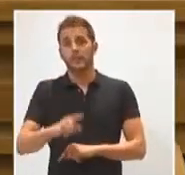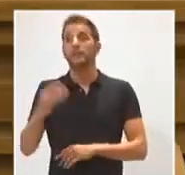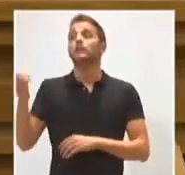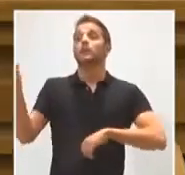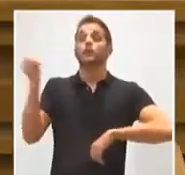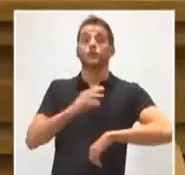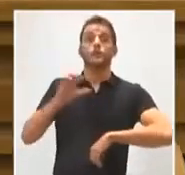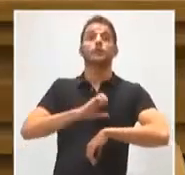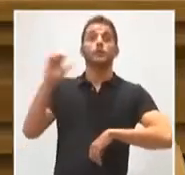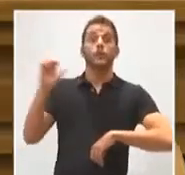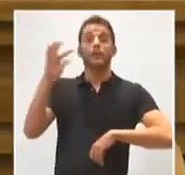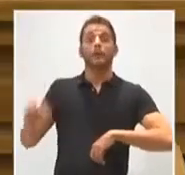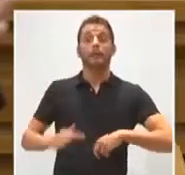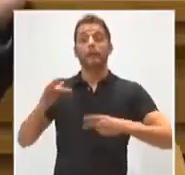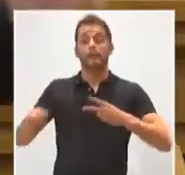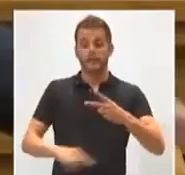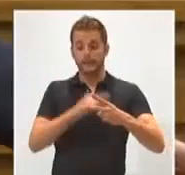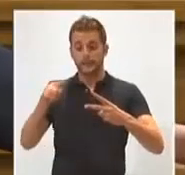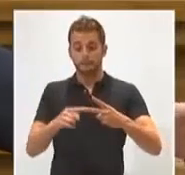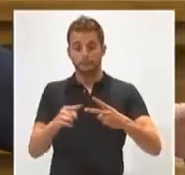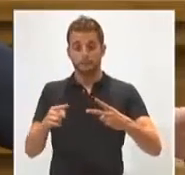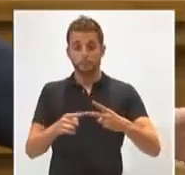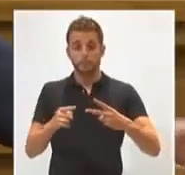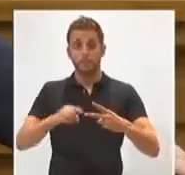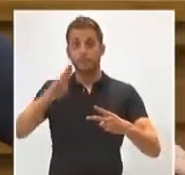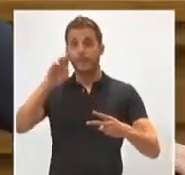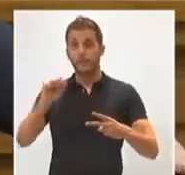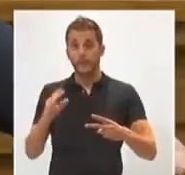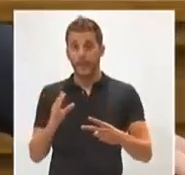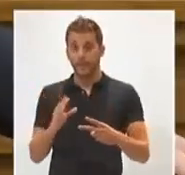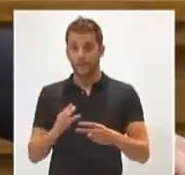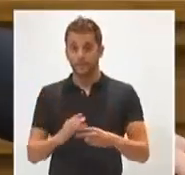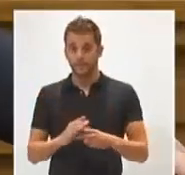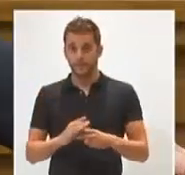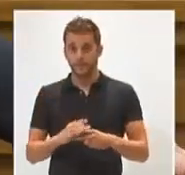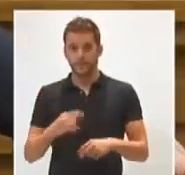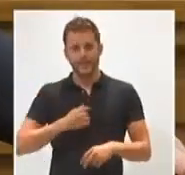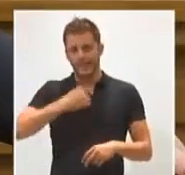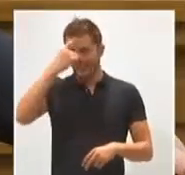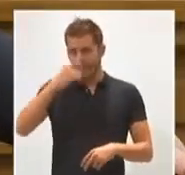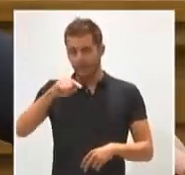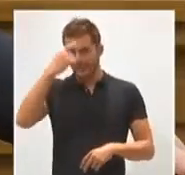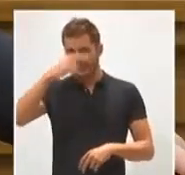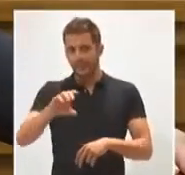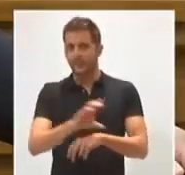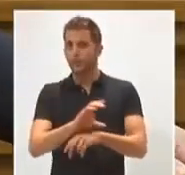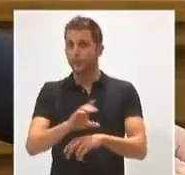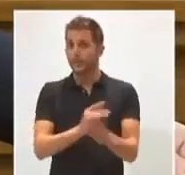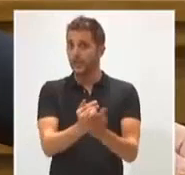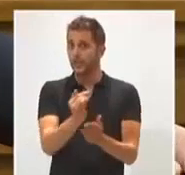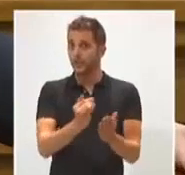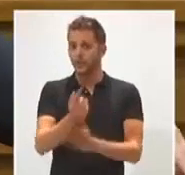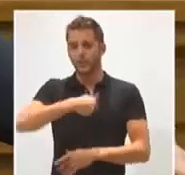los que son tradicionalmente más cuantiosos que son los de la pac creo y lo sabe muy bien el consejero de agricultura vamos a